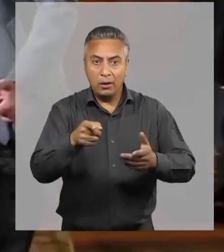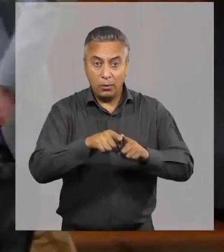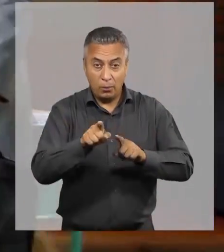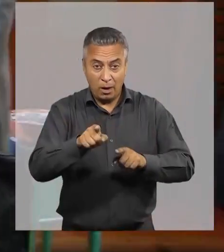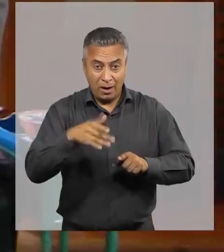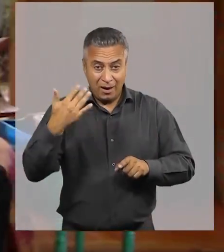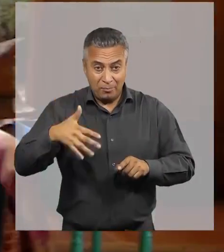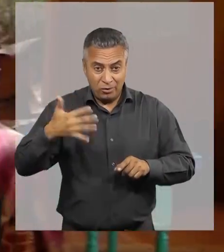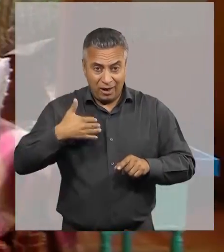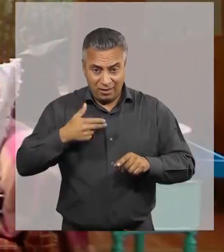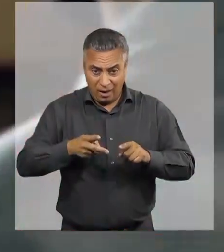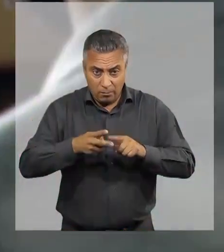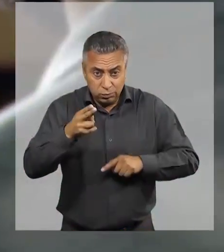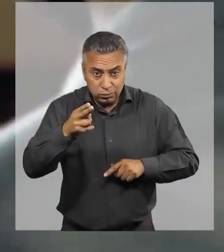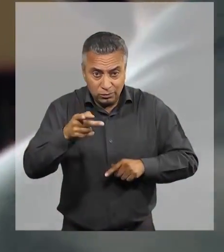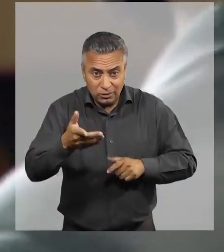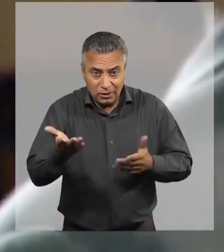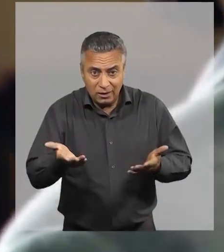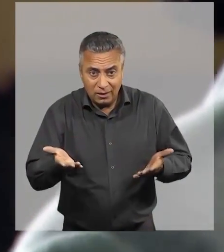Perdón, interrumpí algo muy importante.